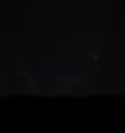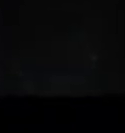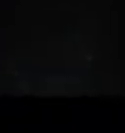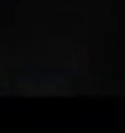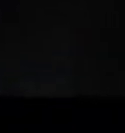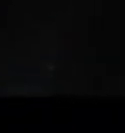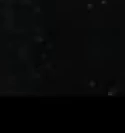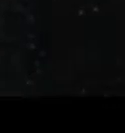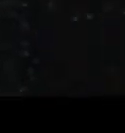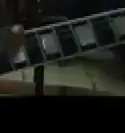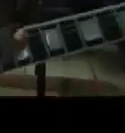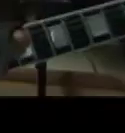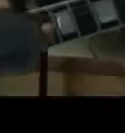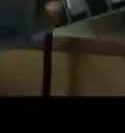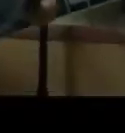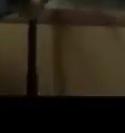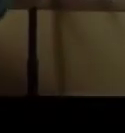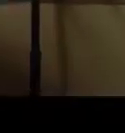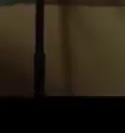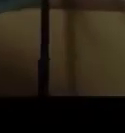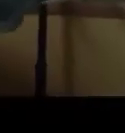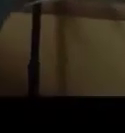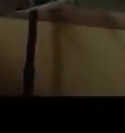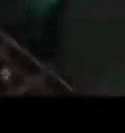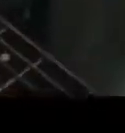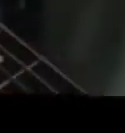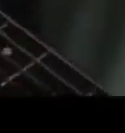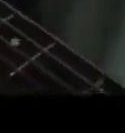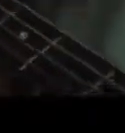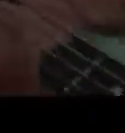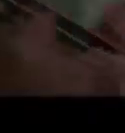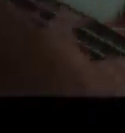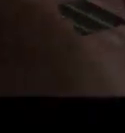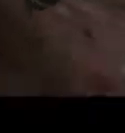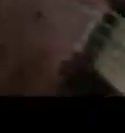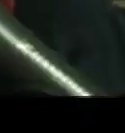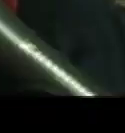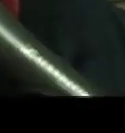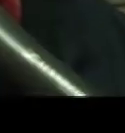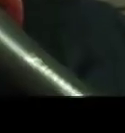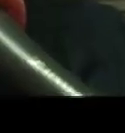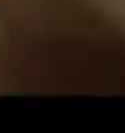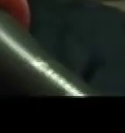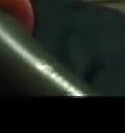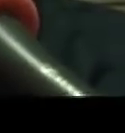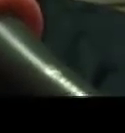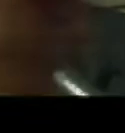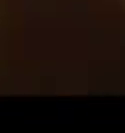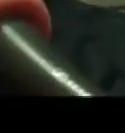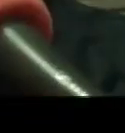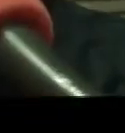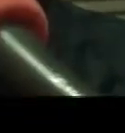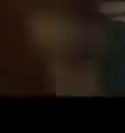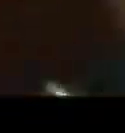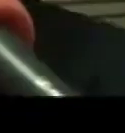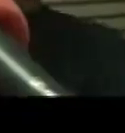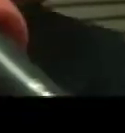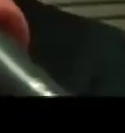Yo cambiaba 2 colones en monedas que llamábamos peseta y nos sentábamos en la rocola y comenzábamos a escuchar,